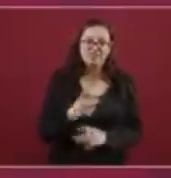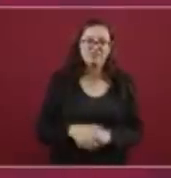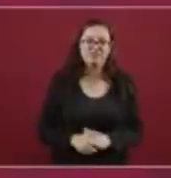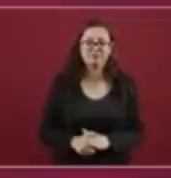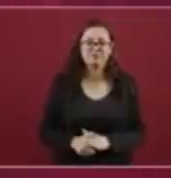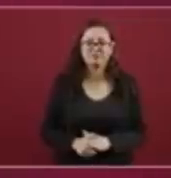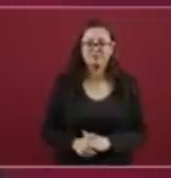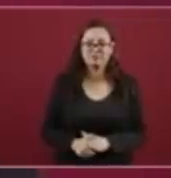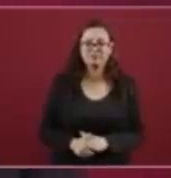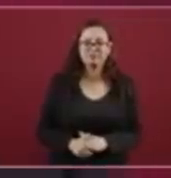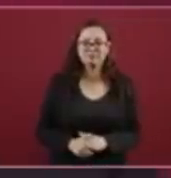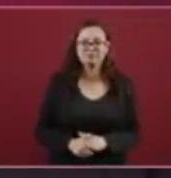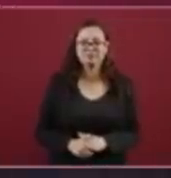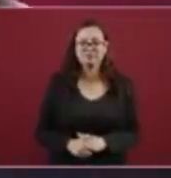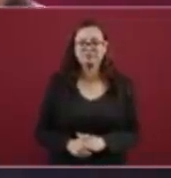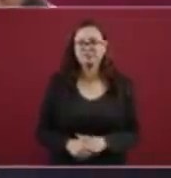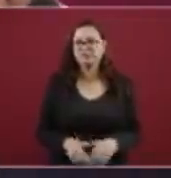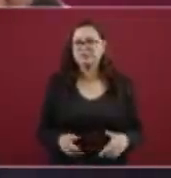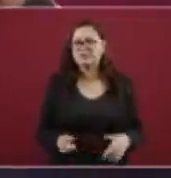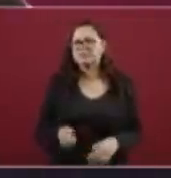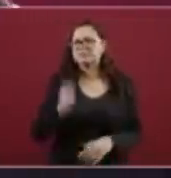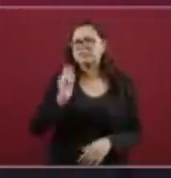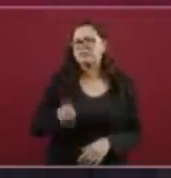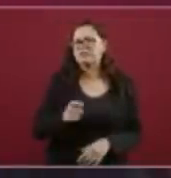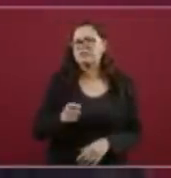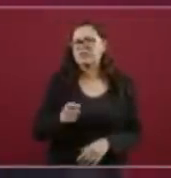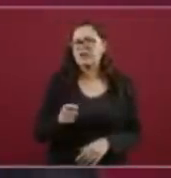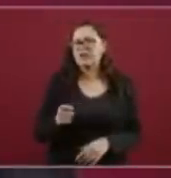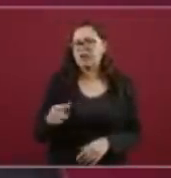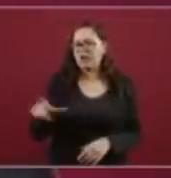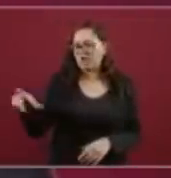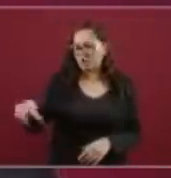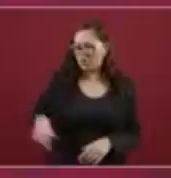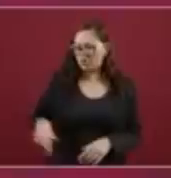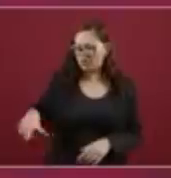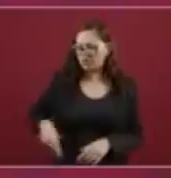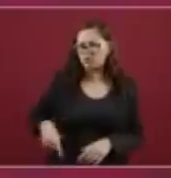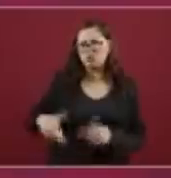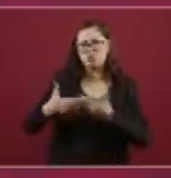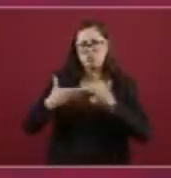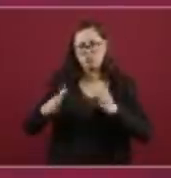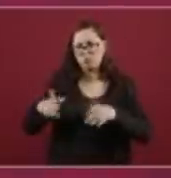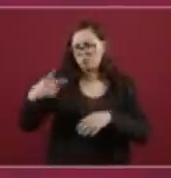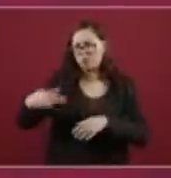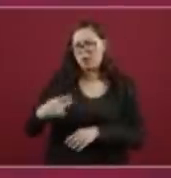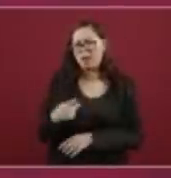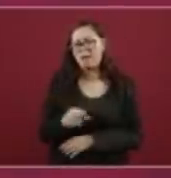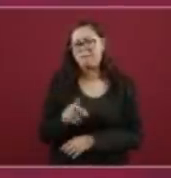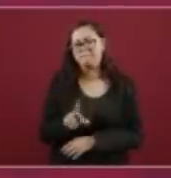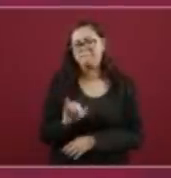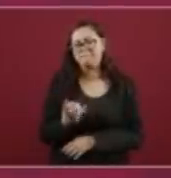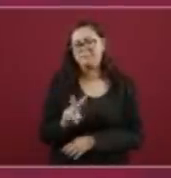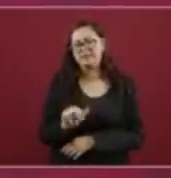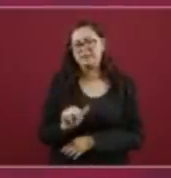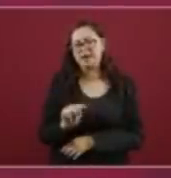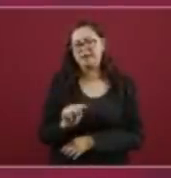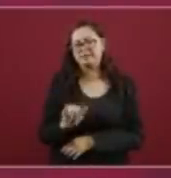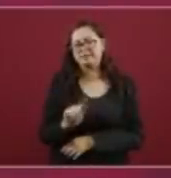qué significa privatizar. Búsquenlo en el diccionario. Es convertir